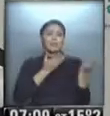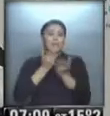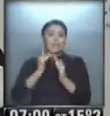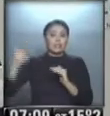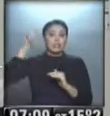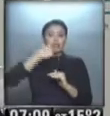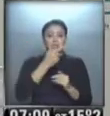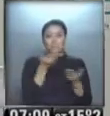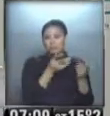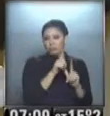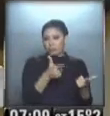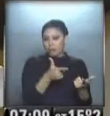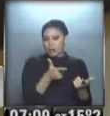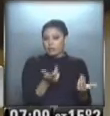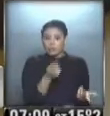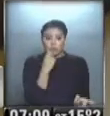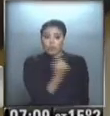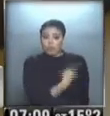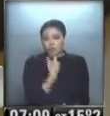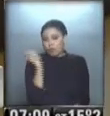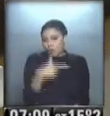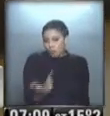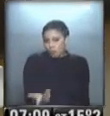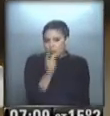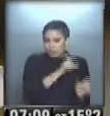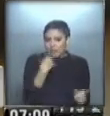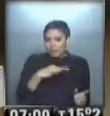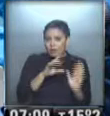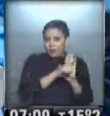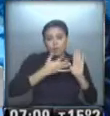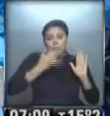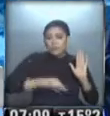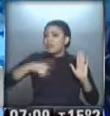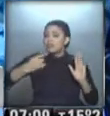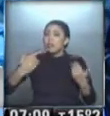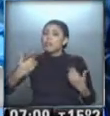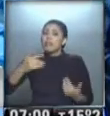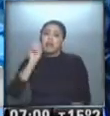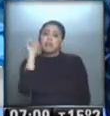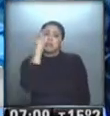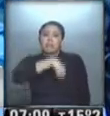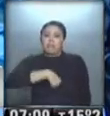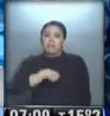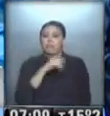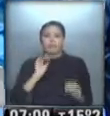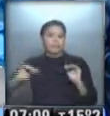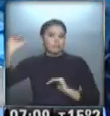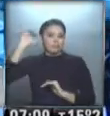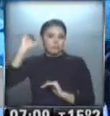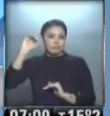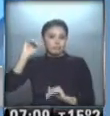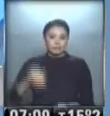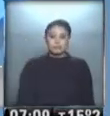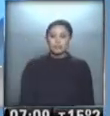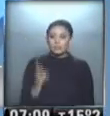y ciudadanos de segunda. O sea, quienes nosotros, el común de los mortales, que tenemos que cumplir la ley, y otros que podían creerse que podían estar por encima de la misma.